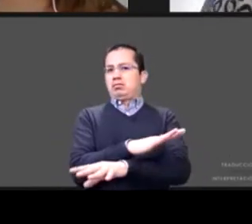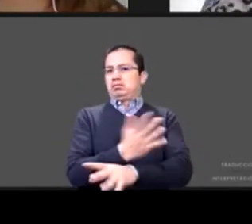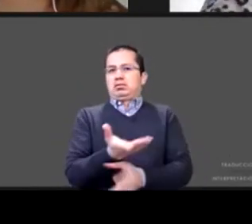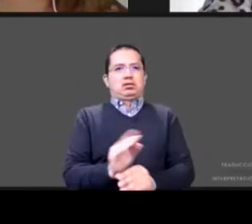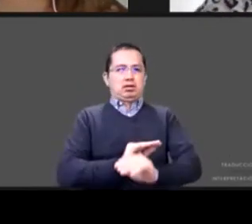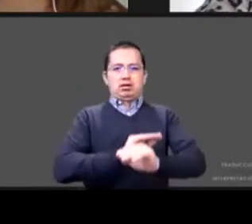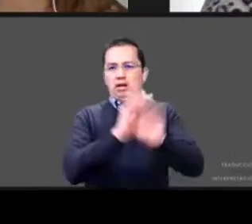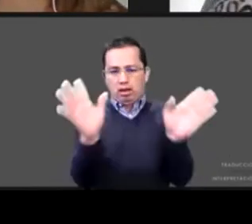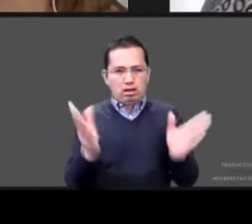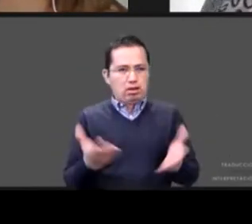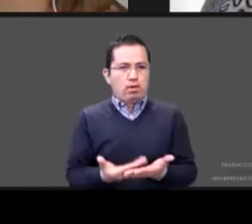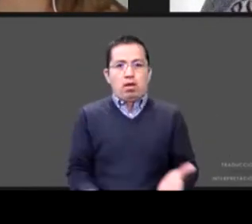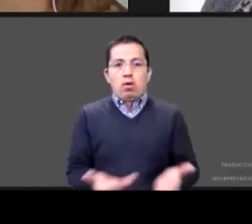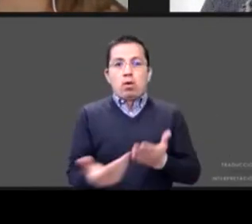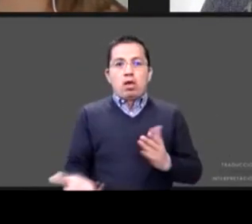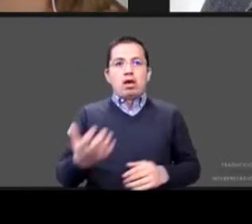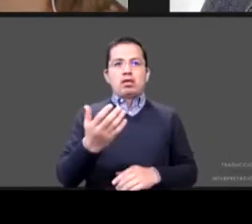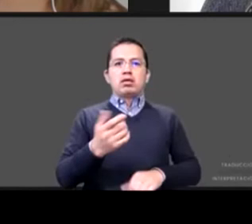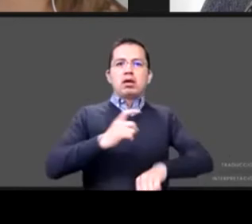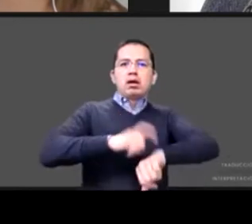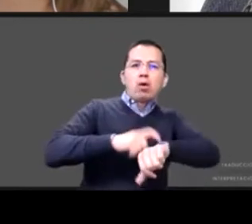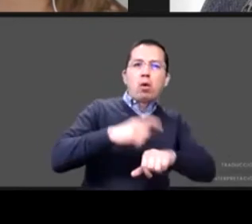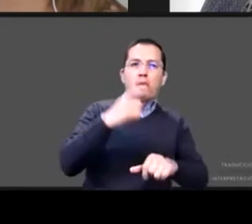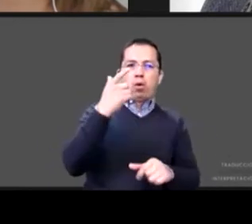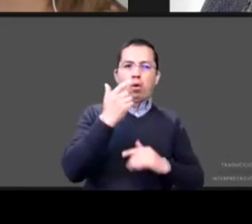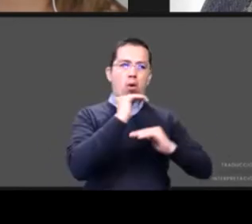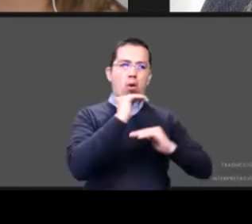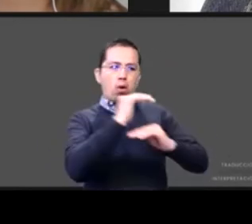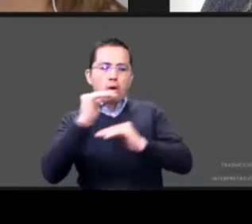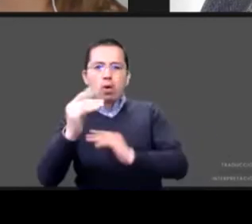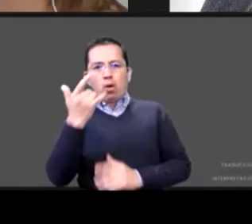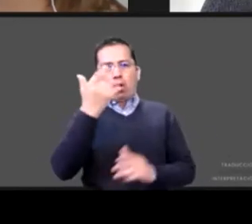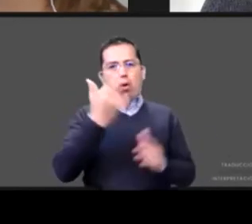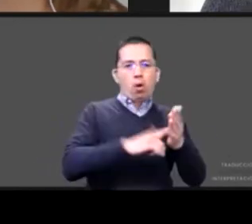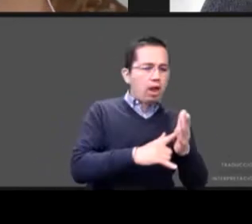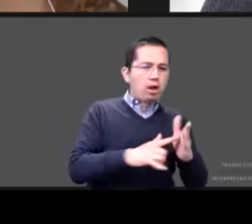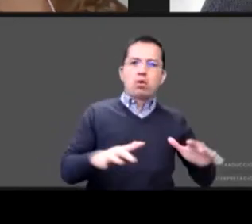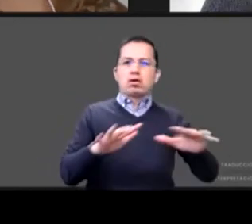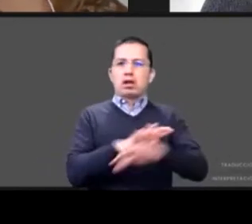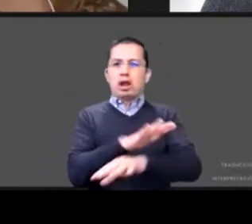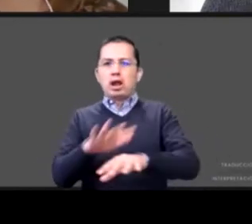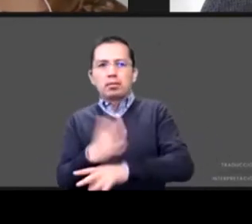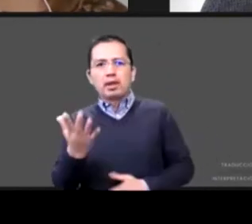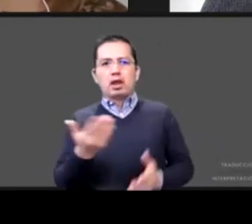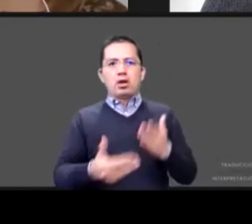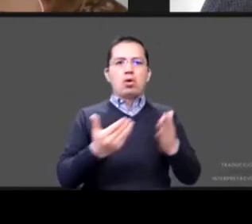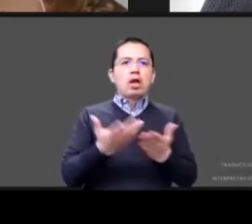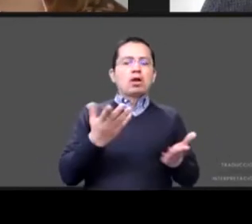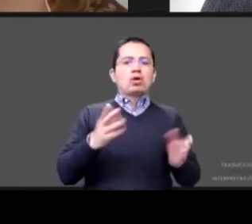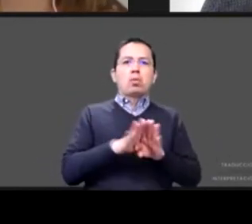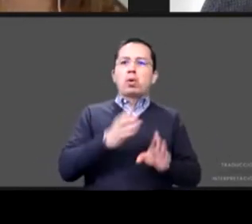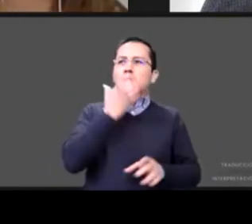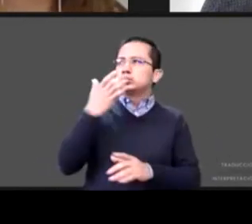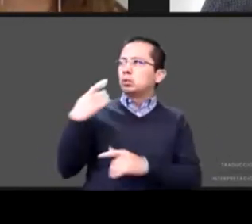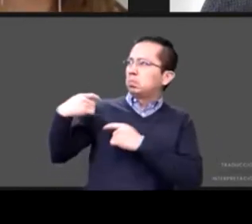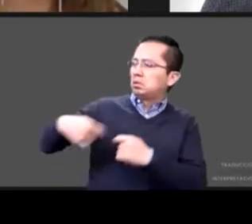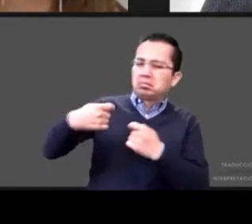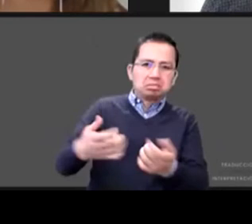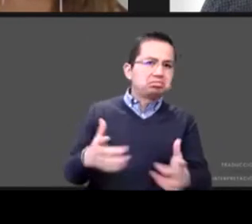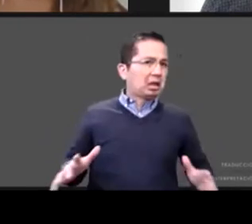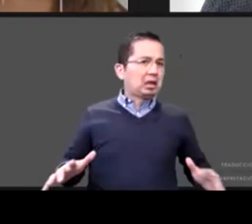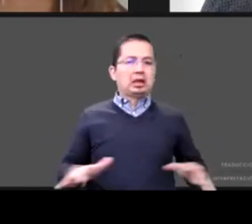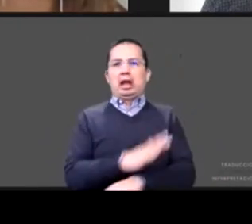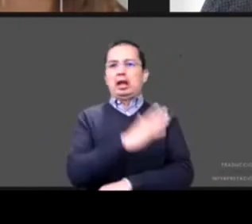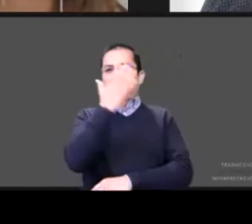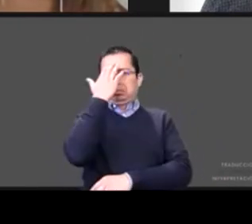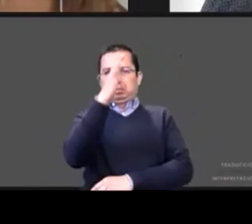horarios, e incluso nuestra manera de relacionarnos pues es distinta. De convivir en familia ha sido también un cambio drástico el que hemos